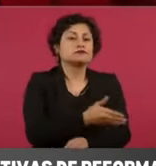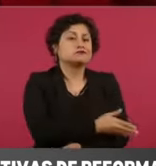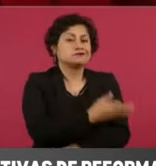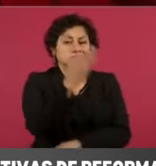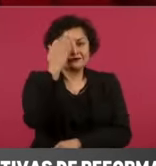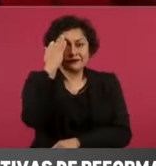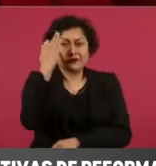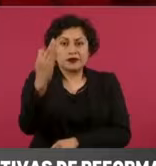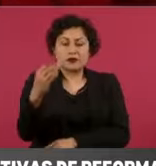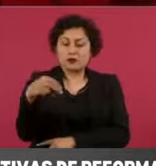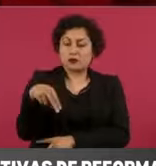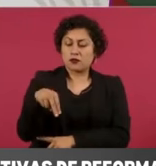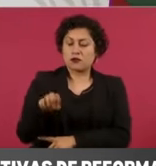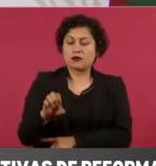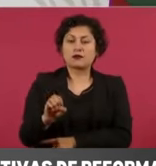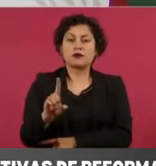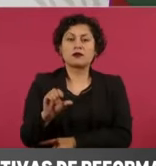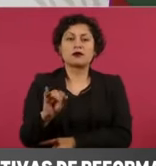neoporfirista.